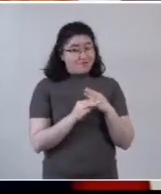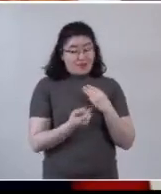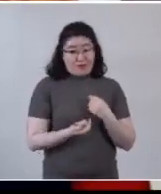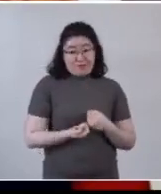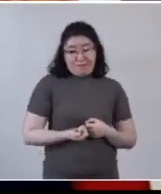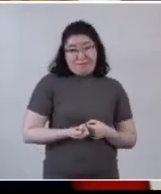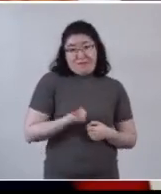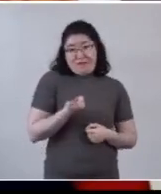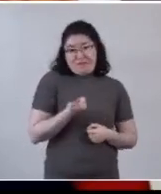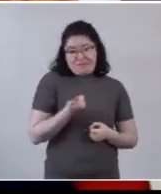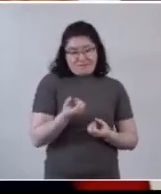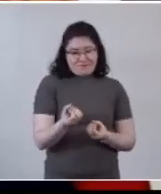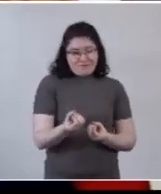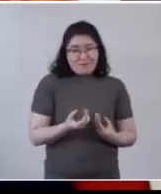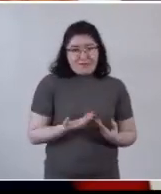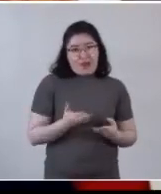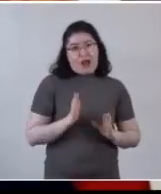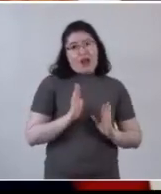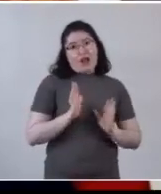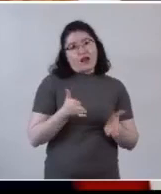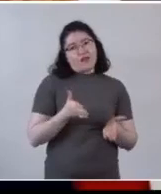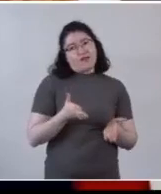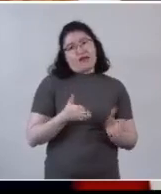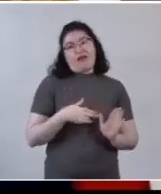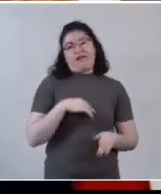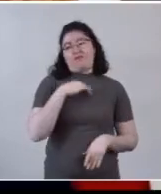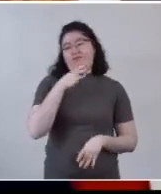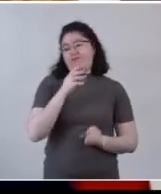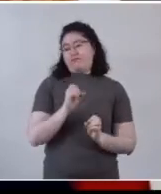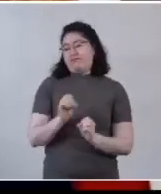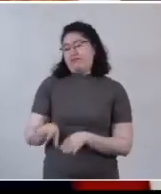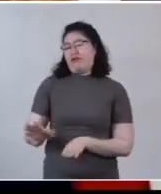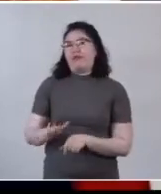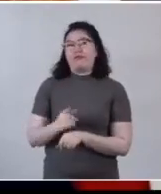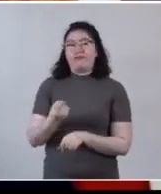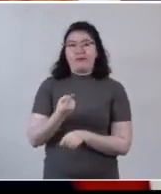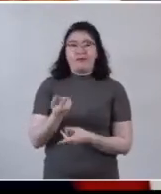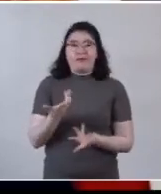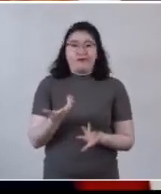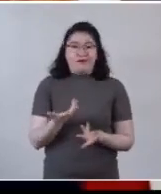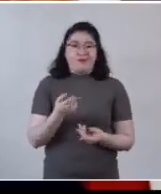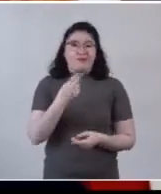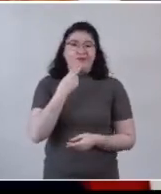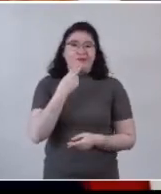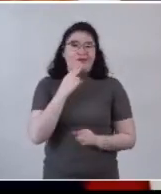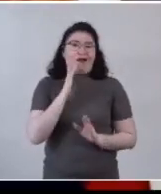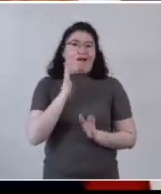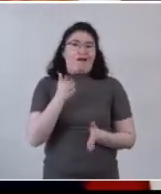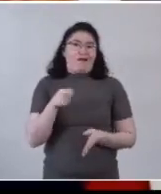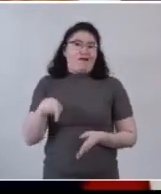primero, por ejemplo, ya fueron desechados por el propio uso que se le